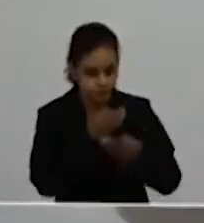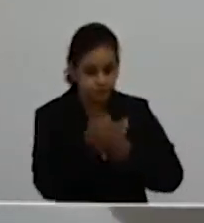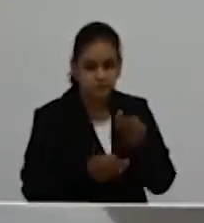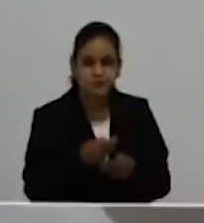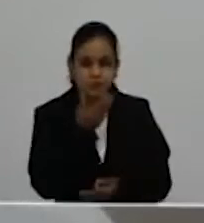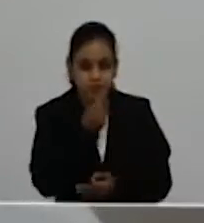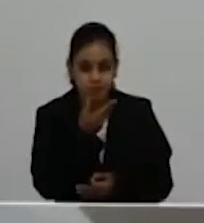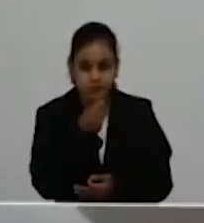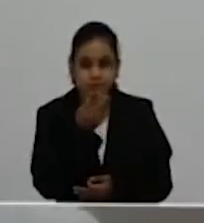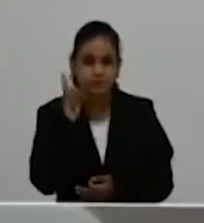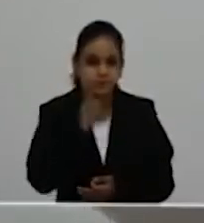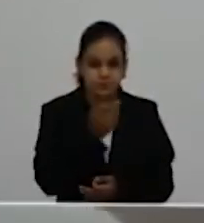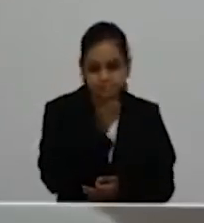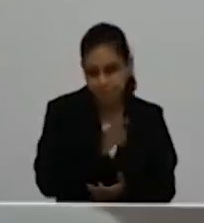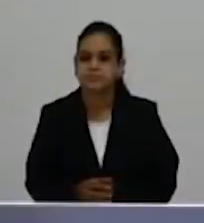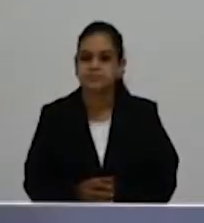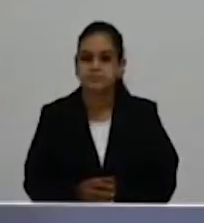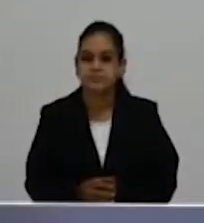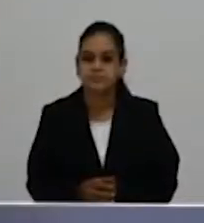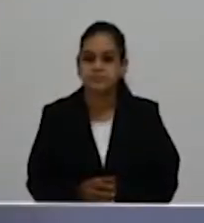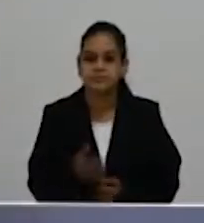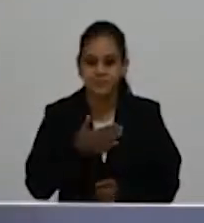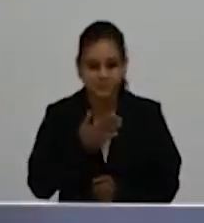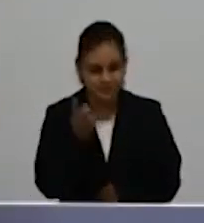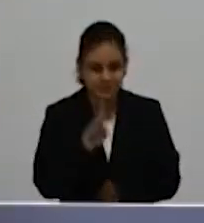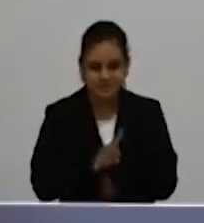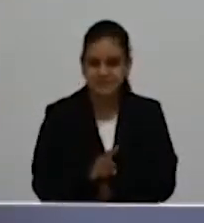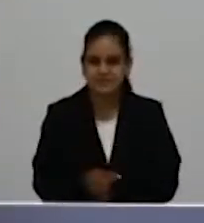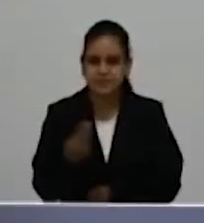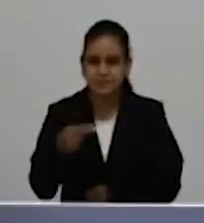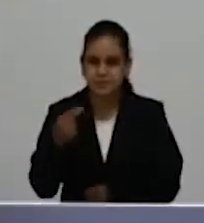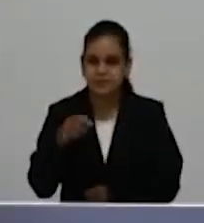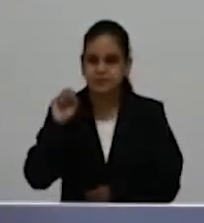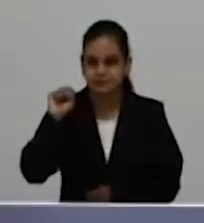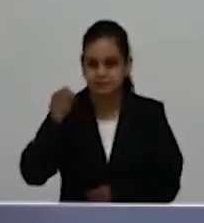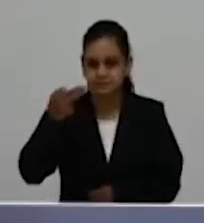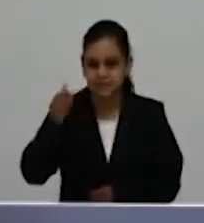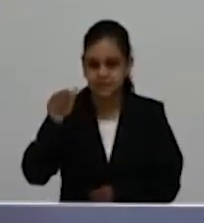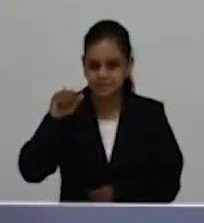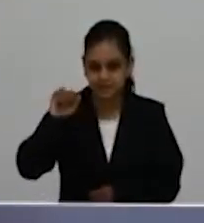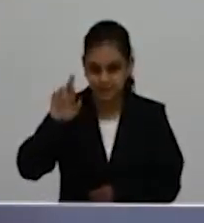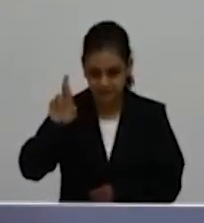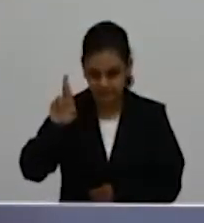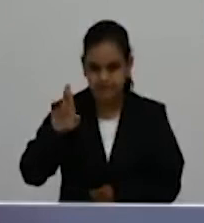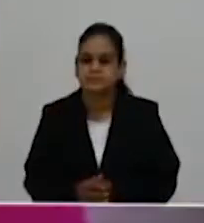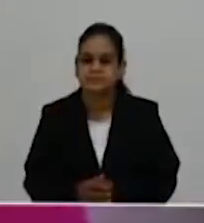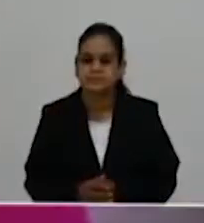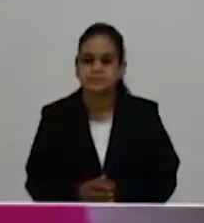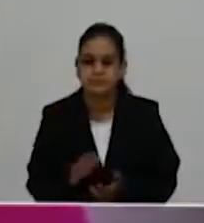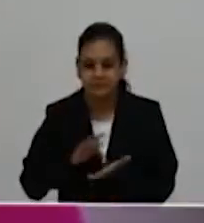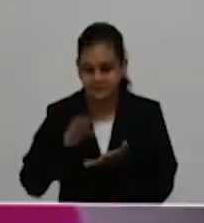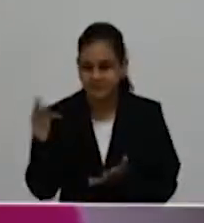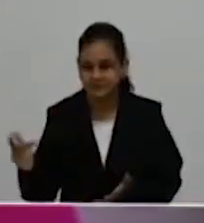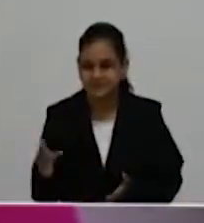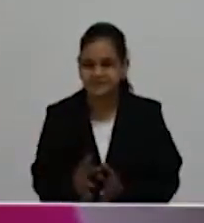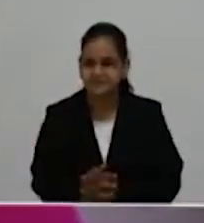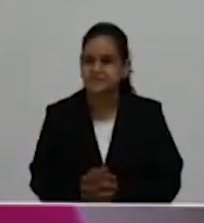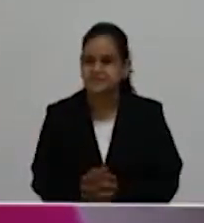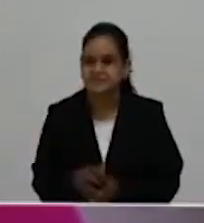organizado por el instituto electoral de coahuila la temática fue los derechos humanos en él participaron candidatas y candidatos